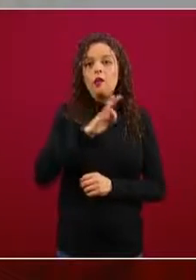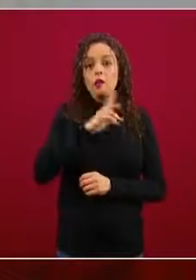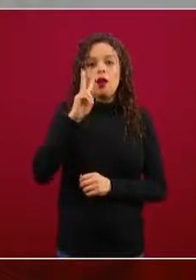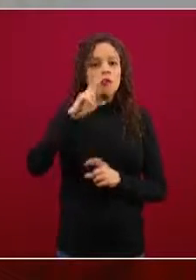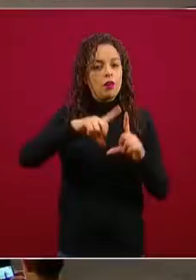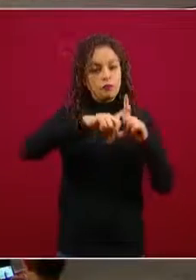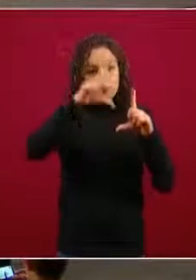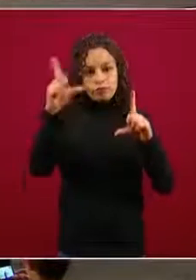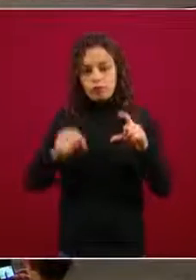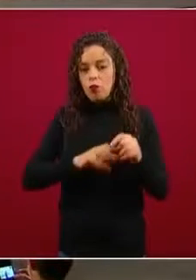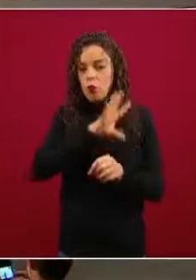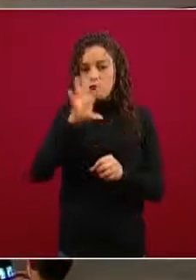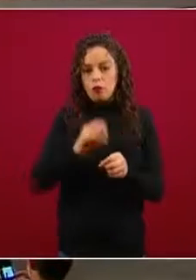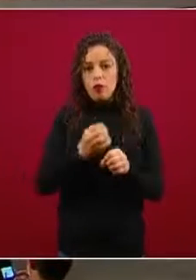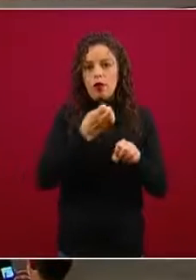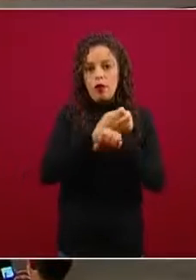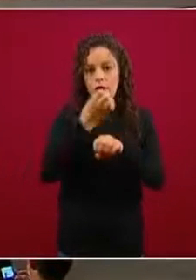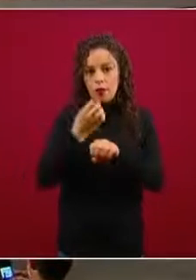ellos.